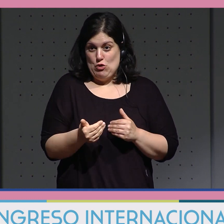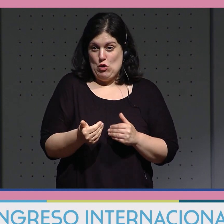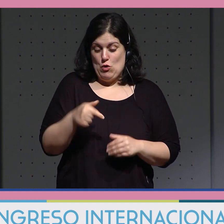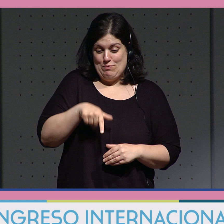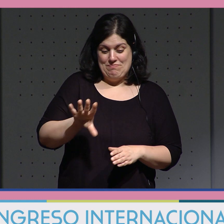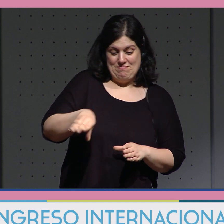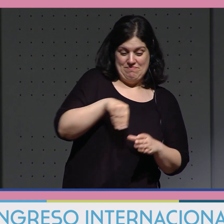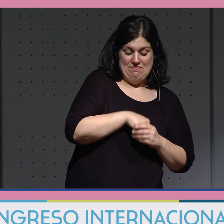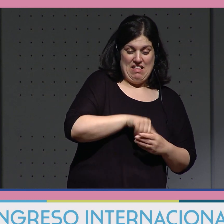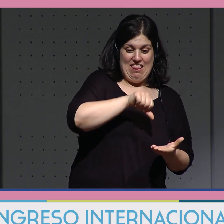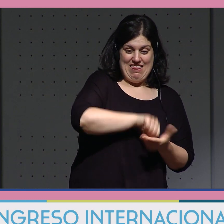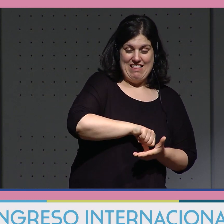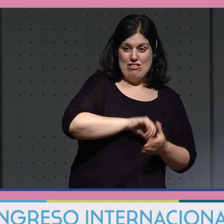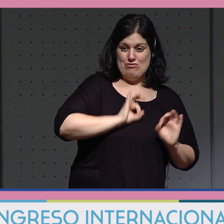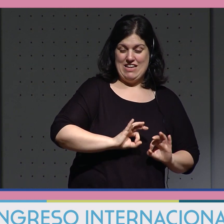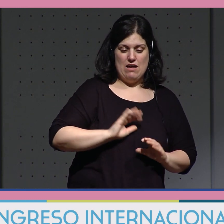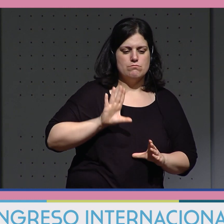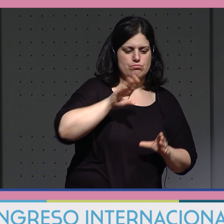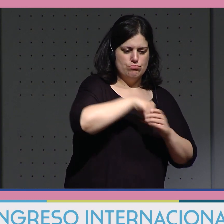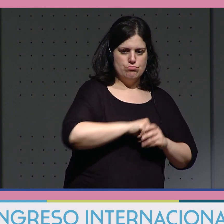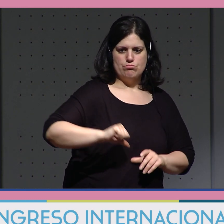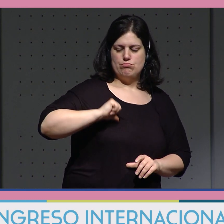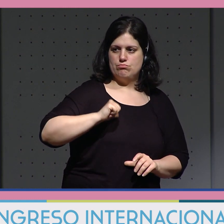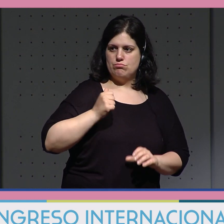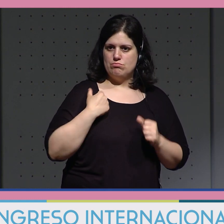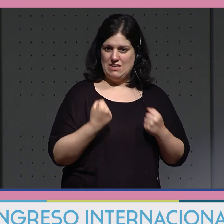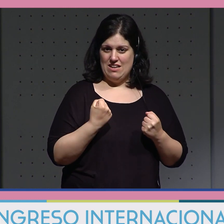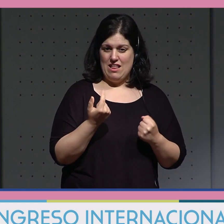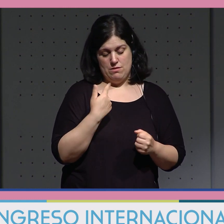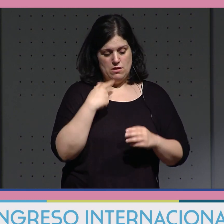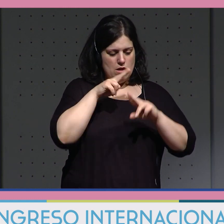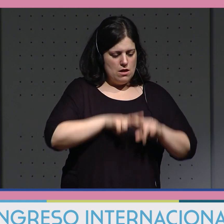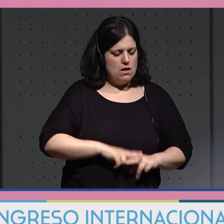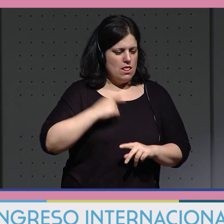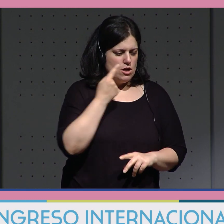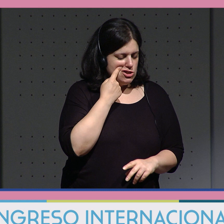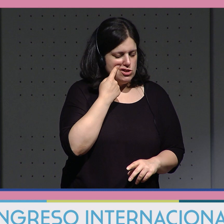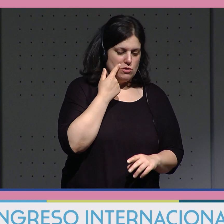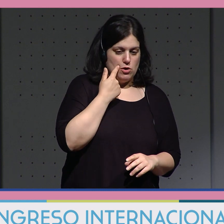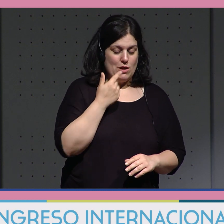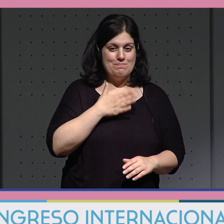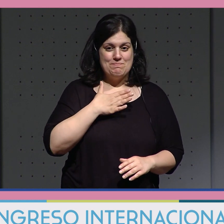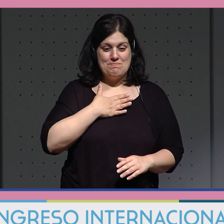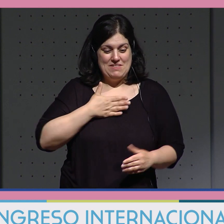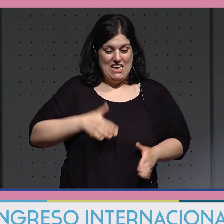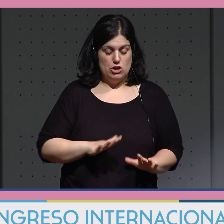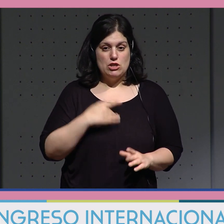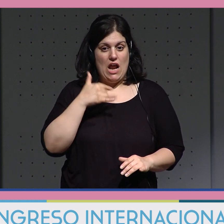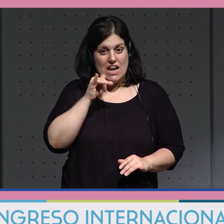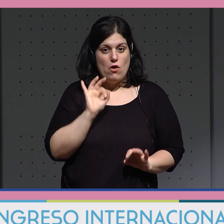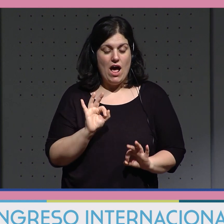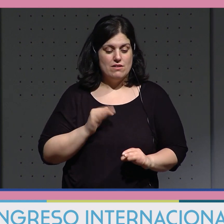nuestro país un diagnóstico precoz genético en niños con riesgo, como los nuestros, con TEA?